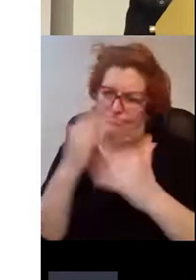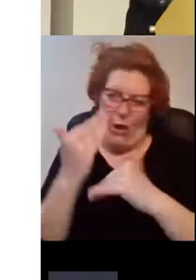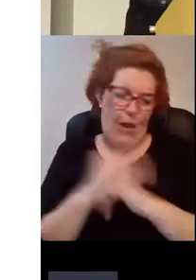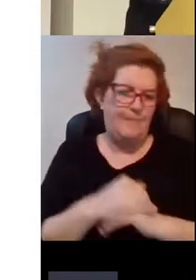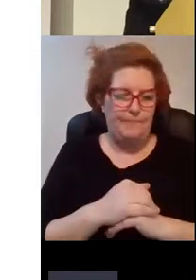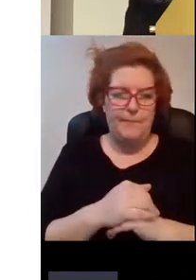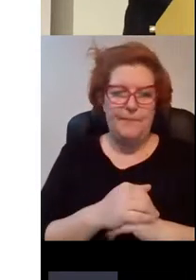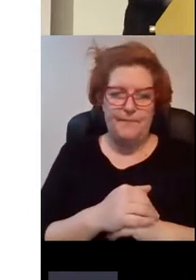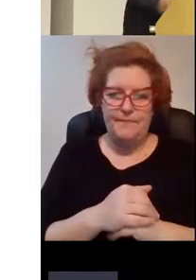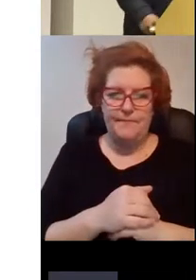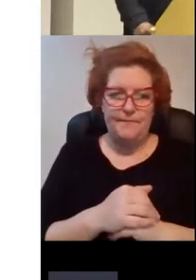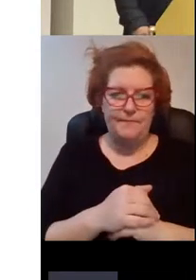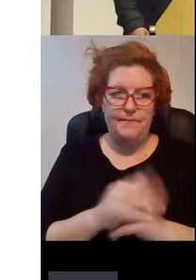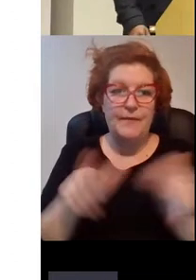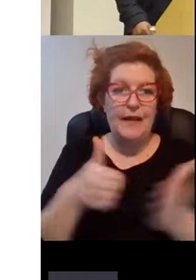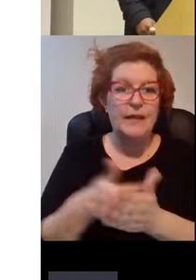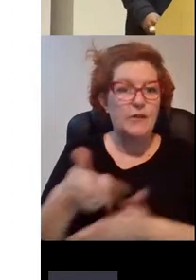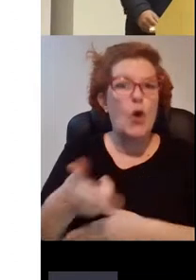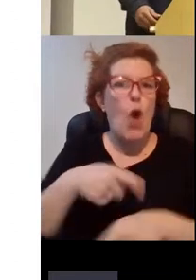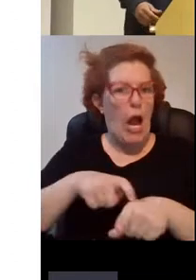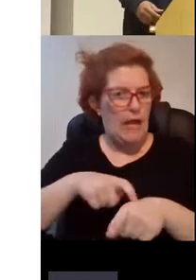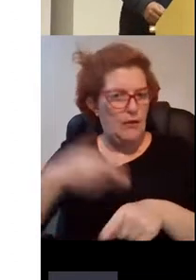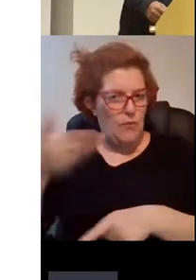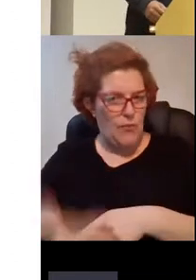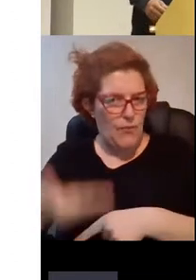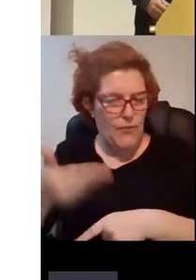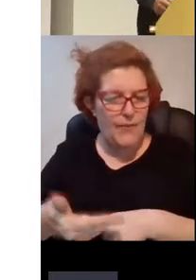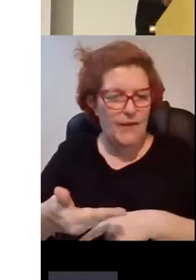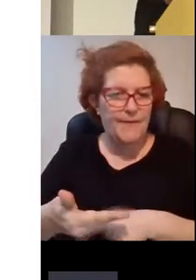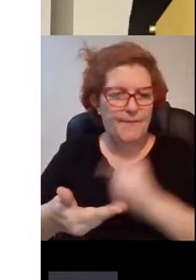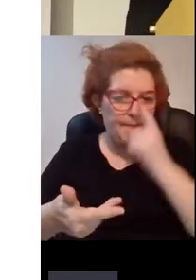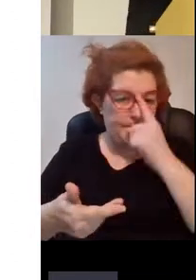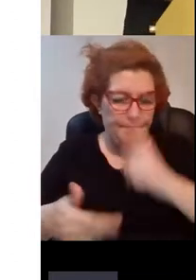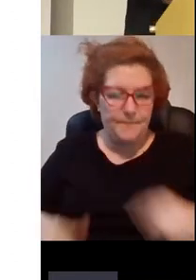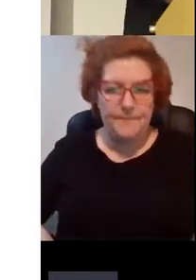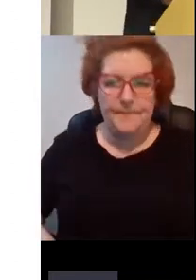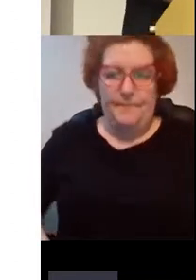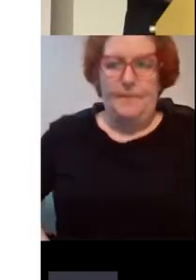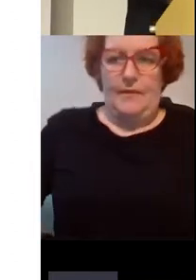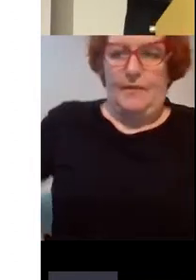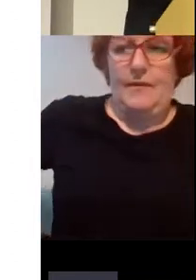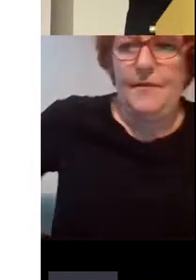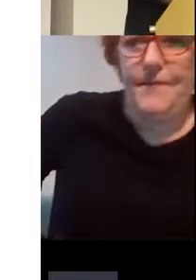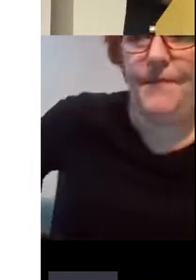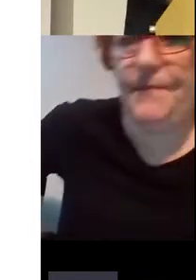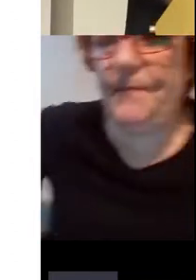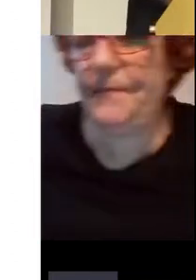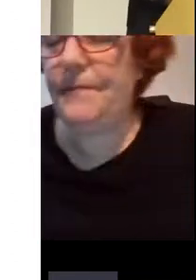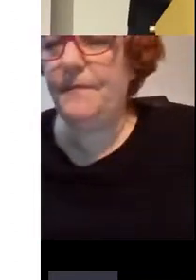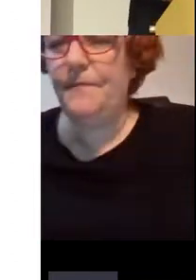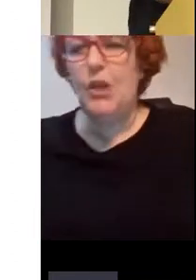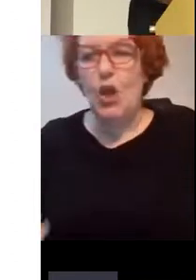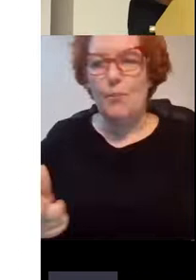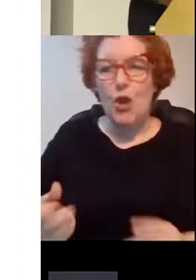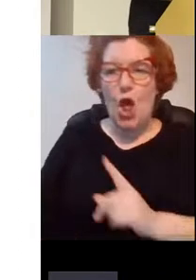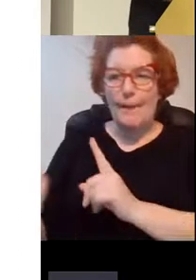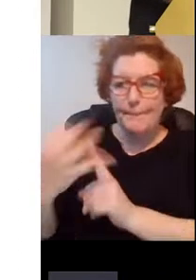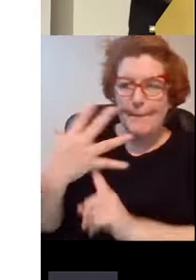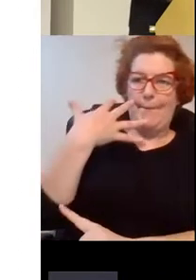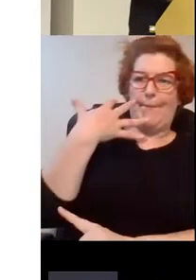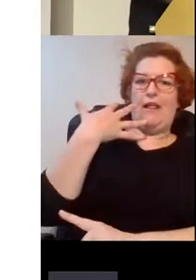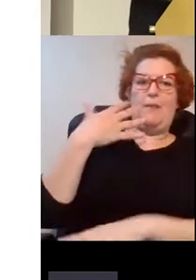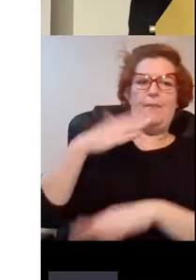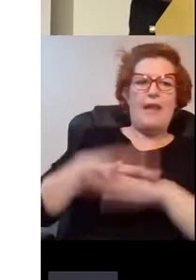tal. De hecho, esa es una de las características, y en eso creo que está muy inspirado en la concepción de currículo de